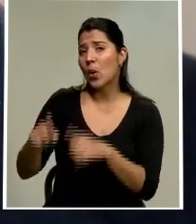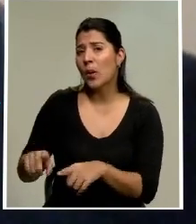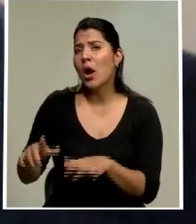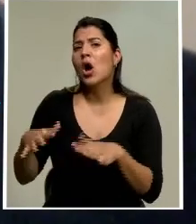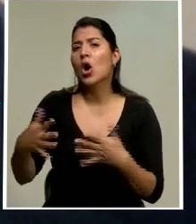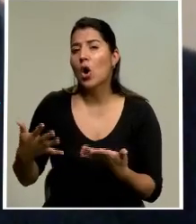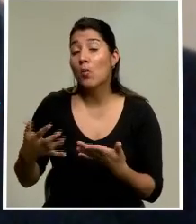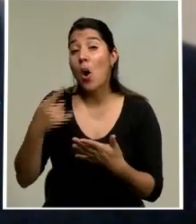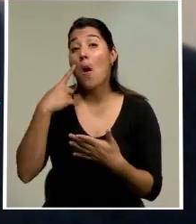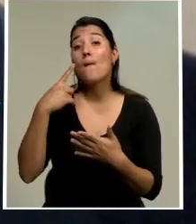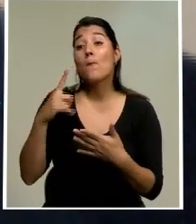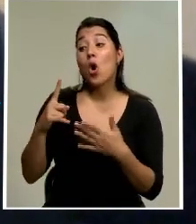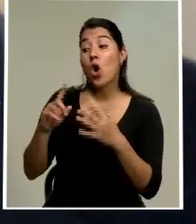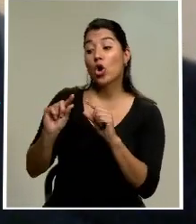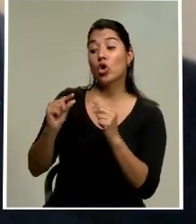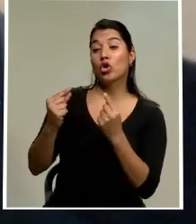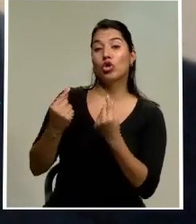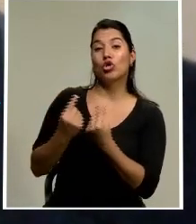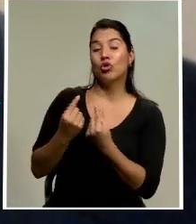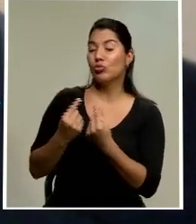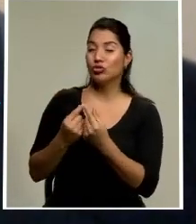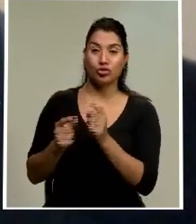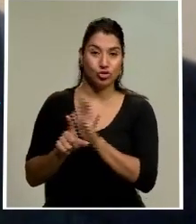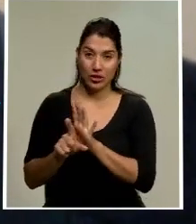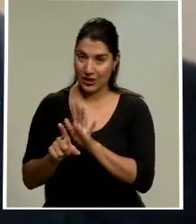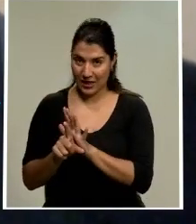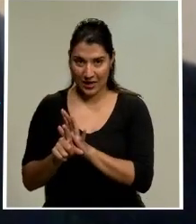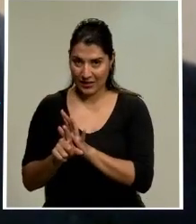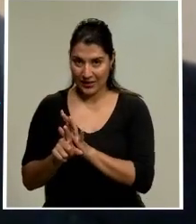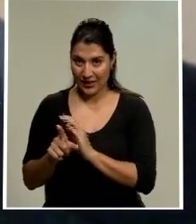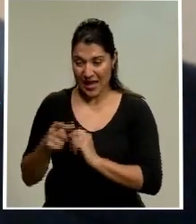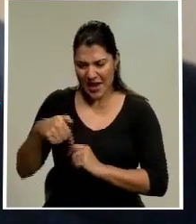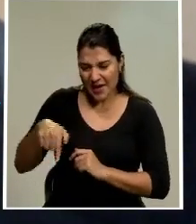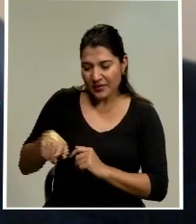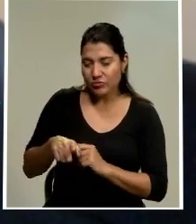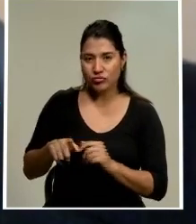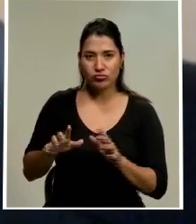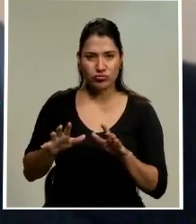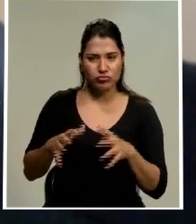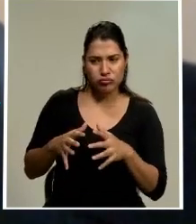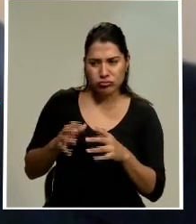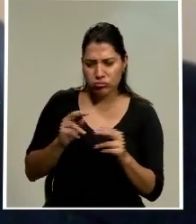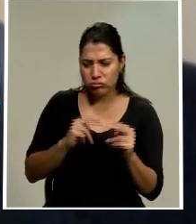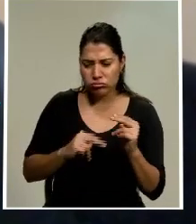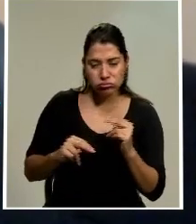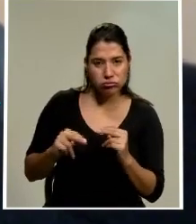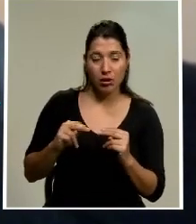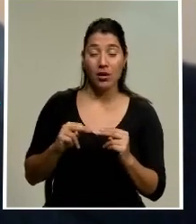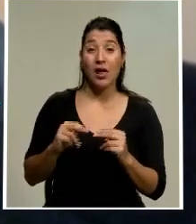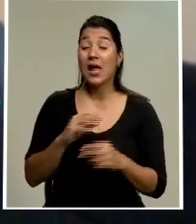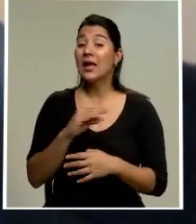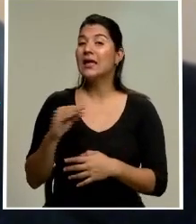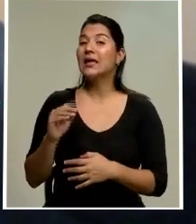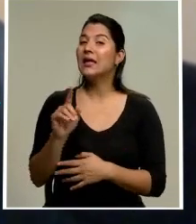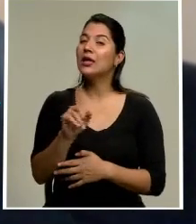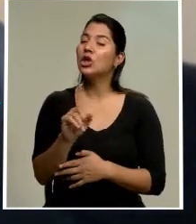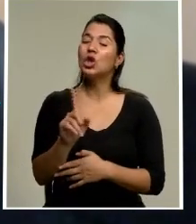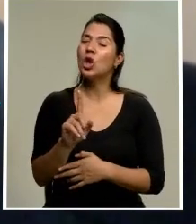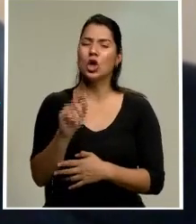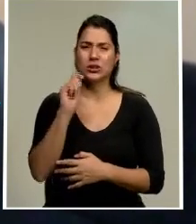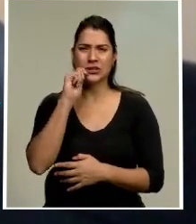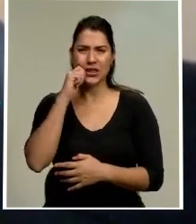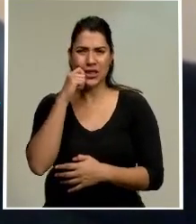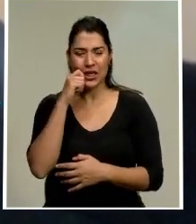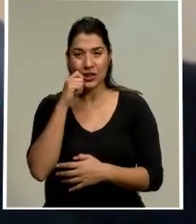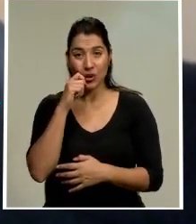medio de organizaciones criminales, es decir, del crimen organizado. Y no es tampoco ningún secreto